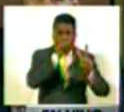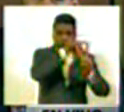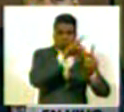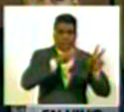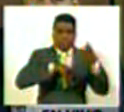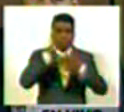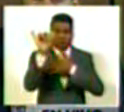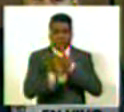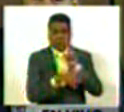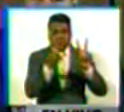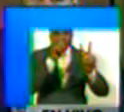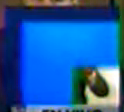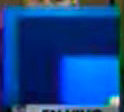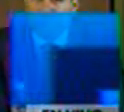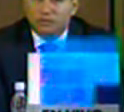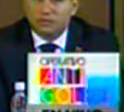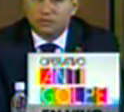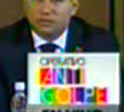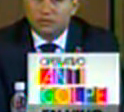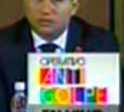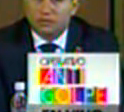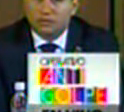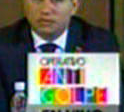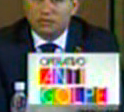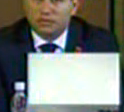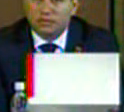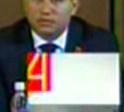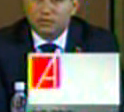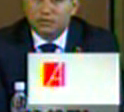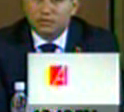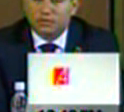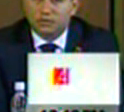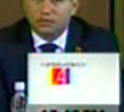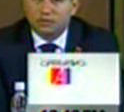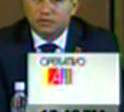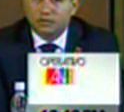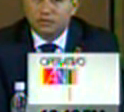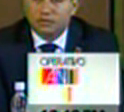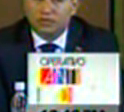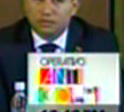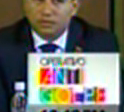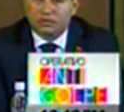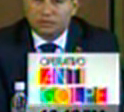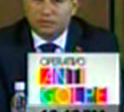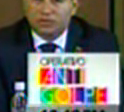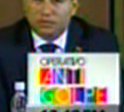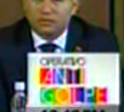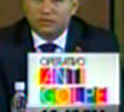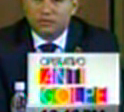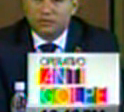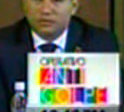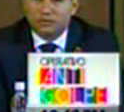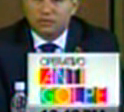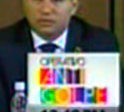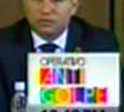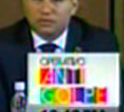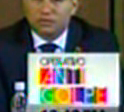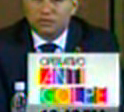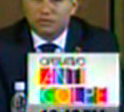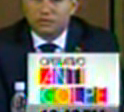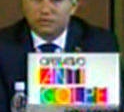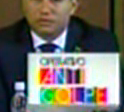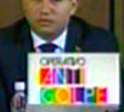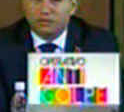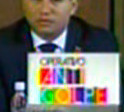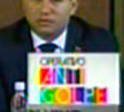nosotros marcamos con mayor profundidad y consolidación el proyecto bolivariano. Ayer lo decía el maestro